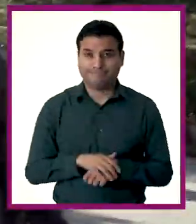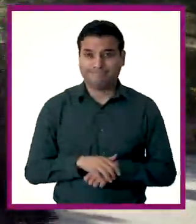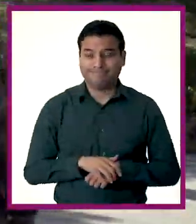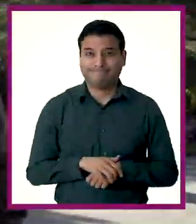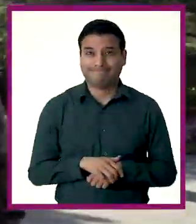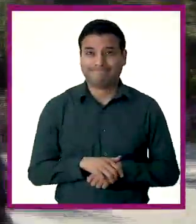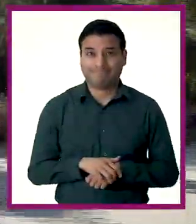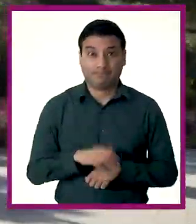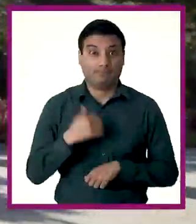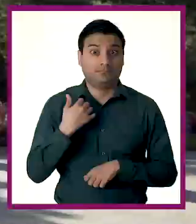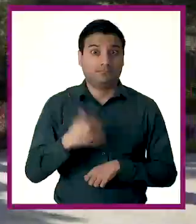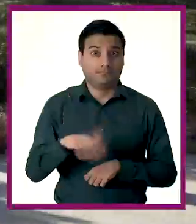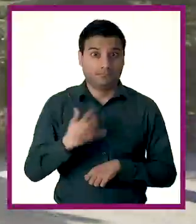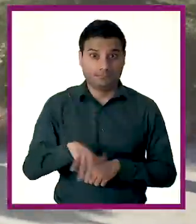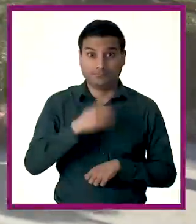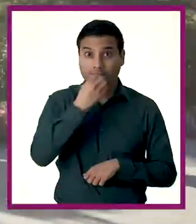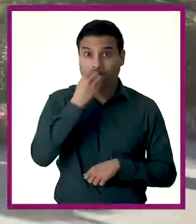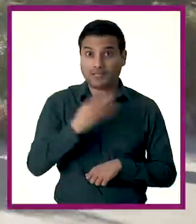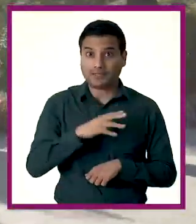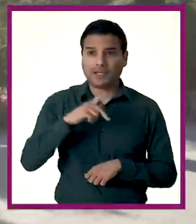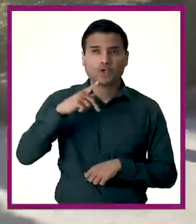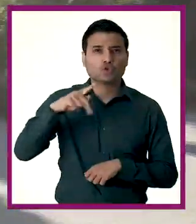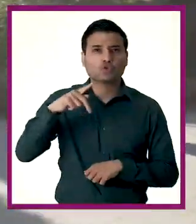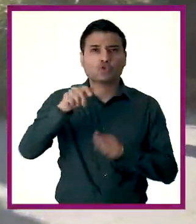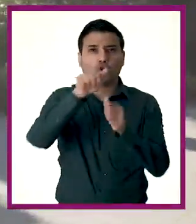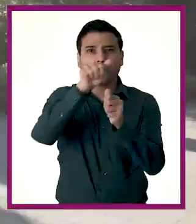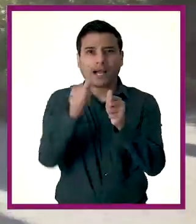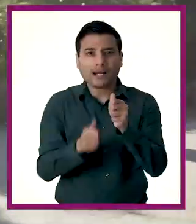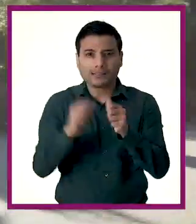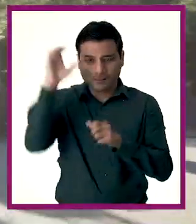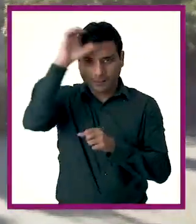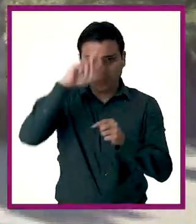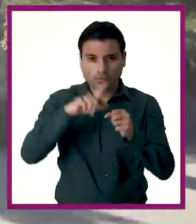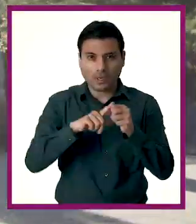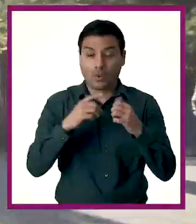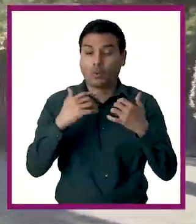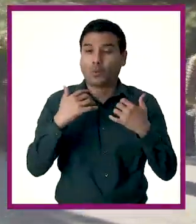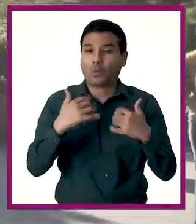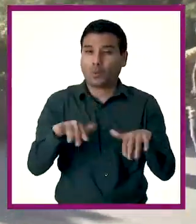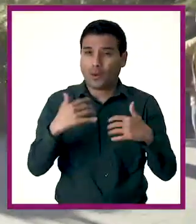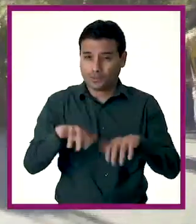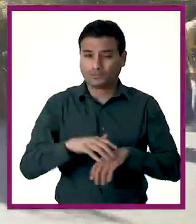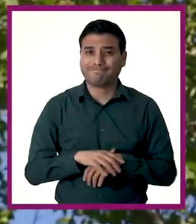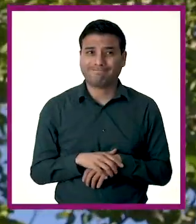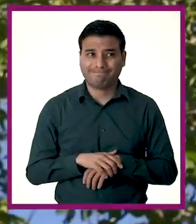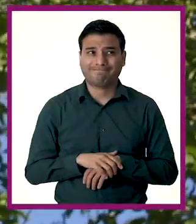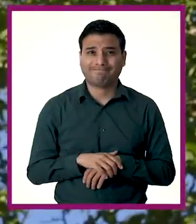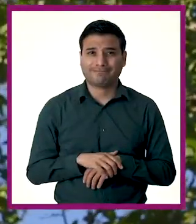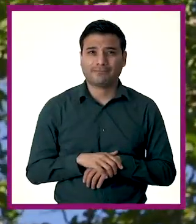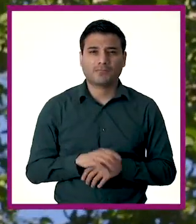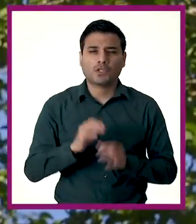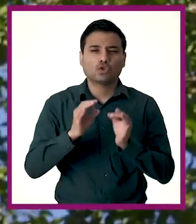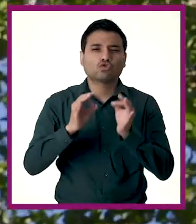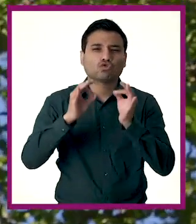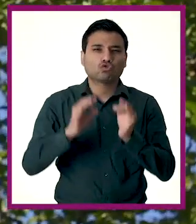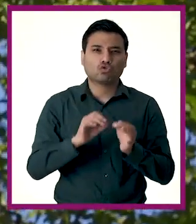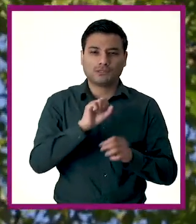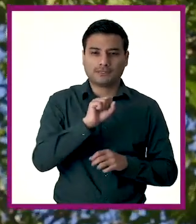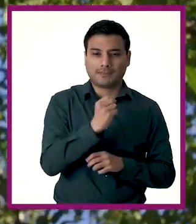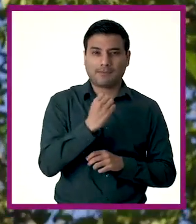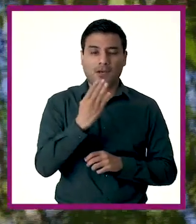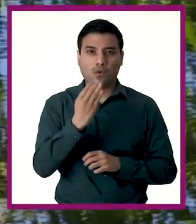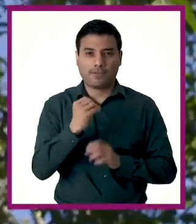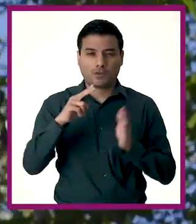los Tsaut. Es impresionante ver su arte y cultura en cada rincón de la ciudad. Dedicado en